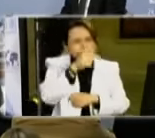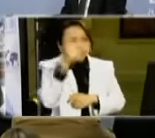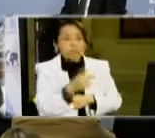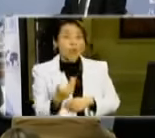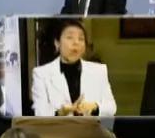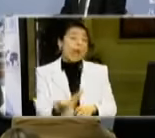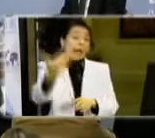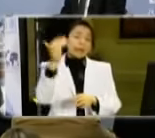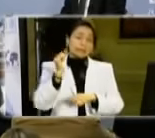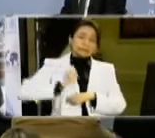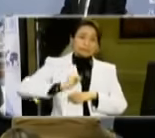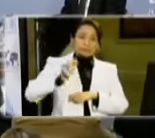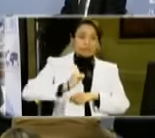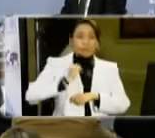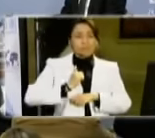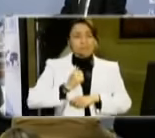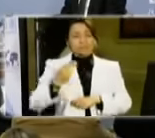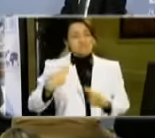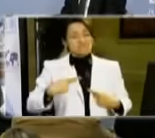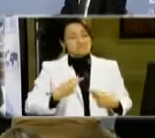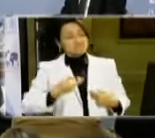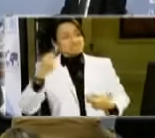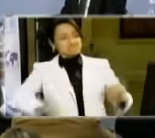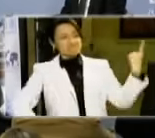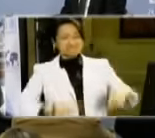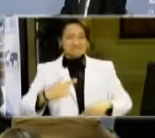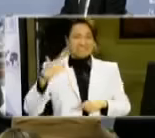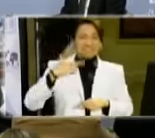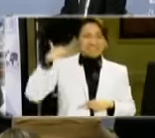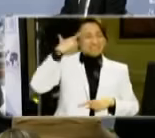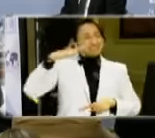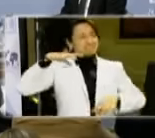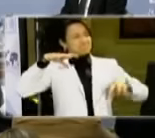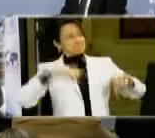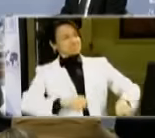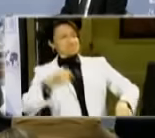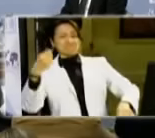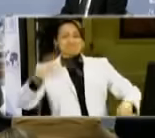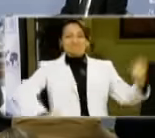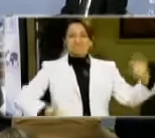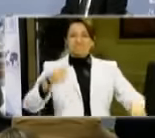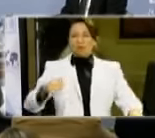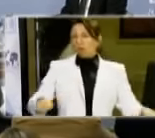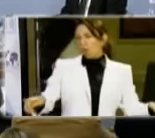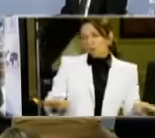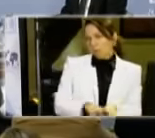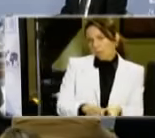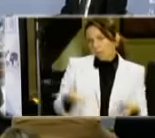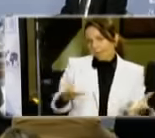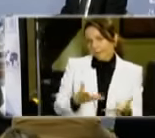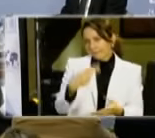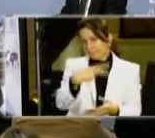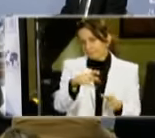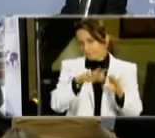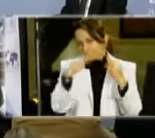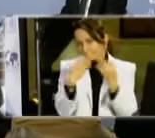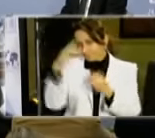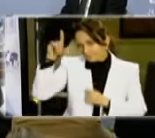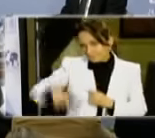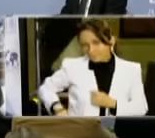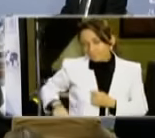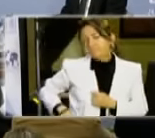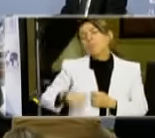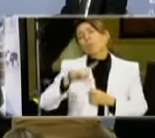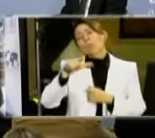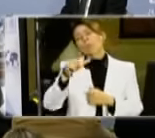Pero el pronóstico tan optimista formulado hizo agua muy rápidamente. Apenas 2 años después de la caída del